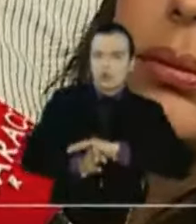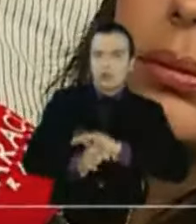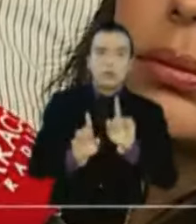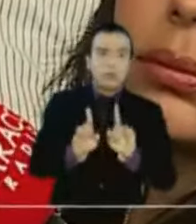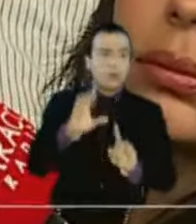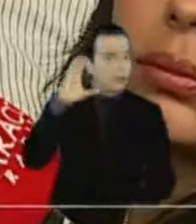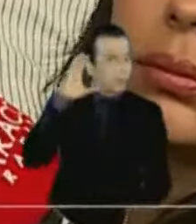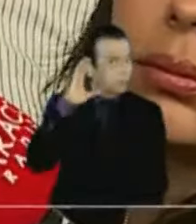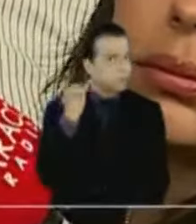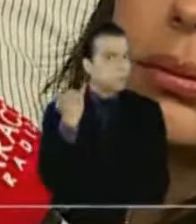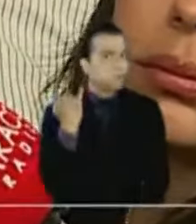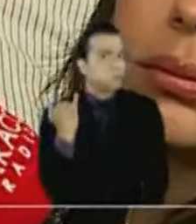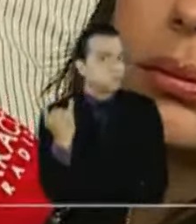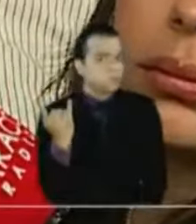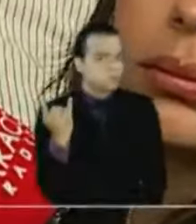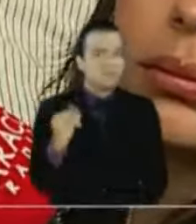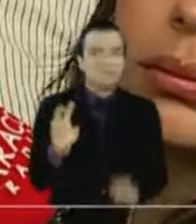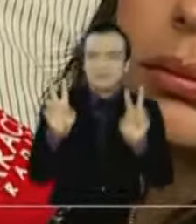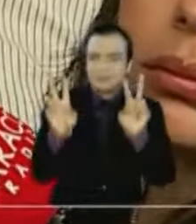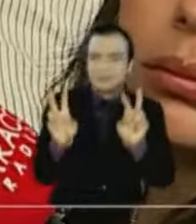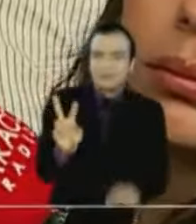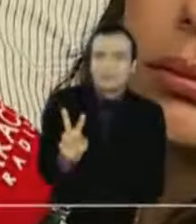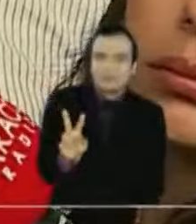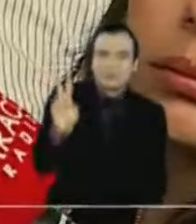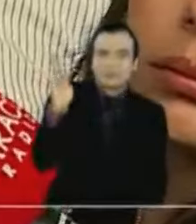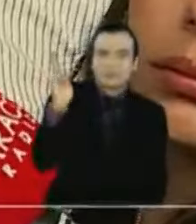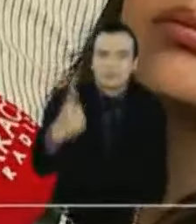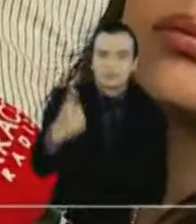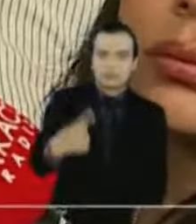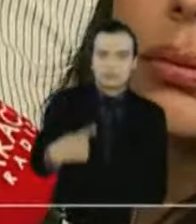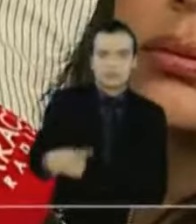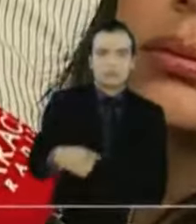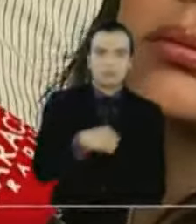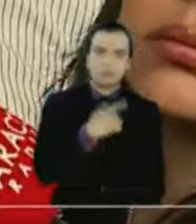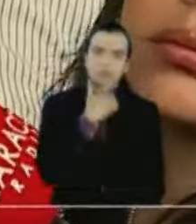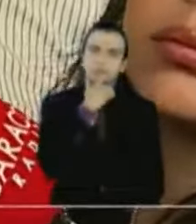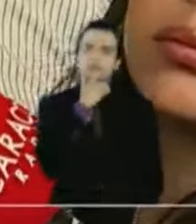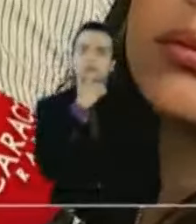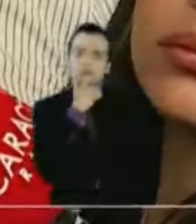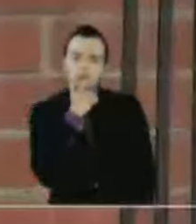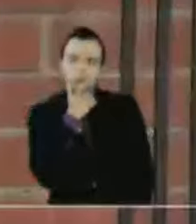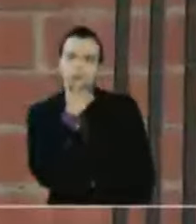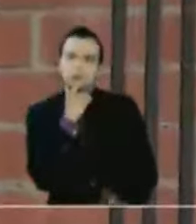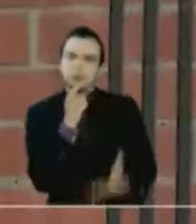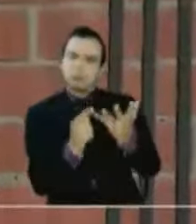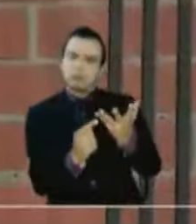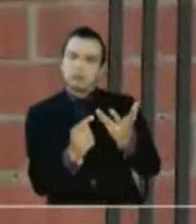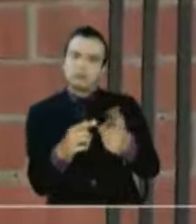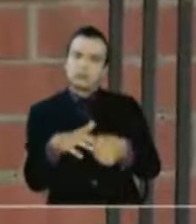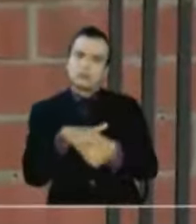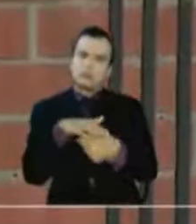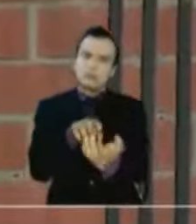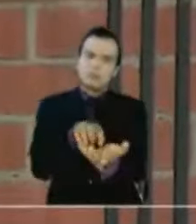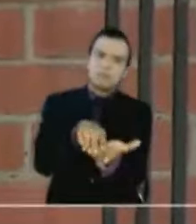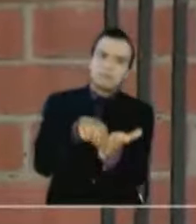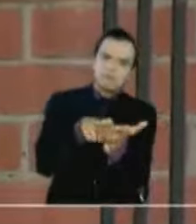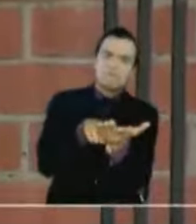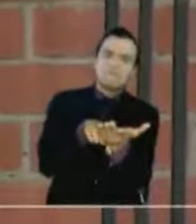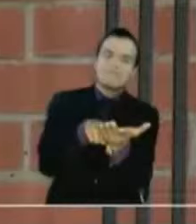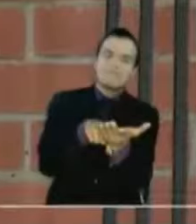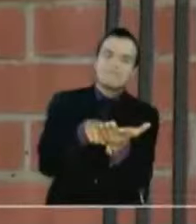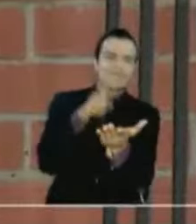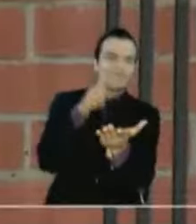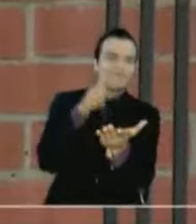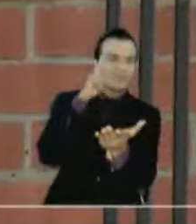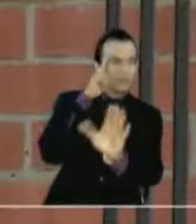para modificar allí algunas situaciones que se presentaron con anterioridad. Con esa reforma